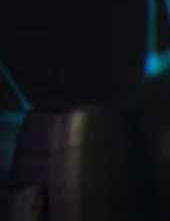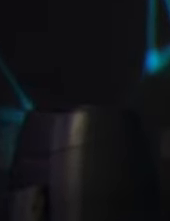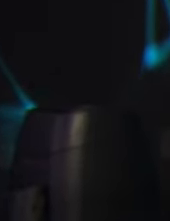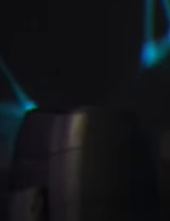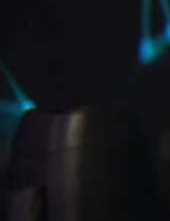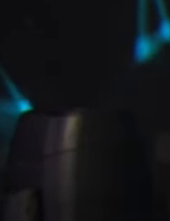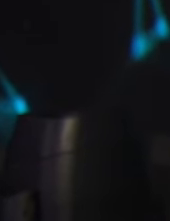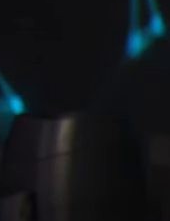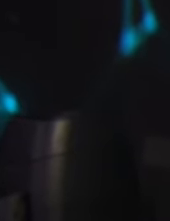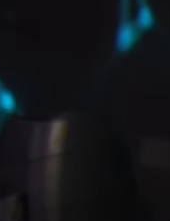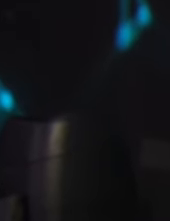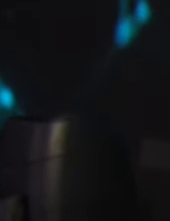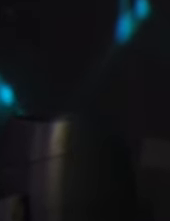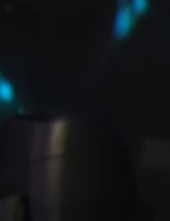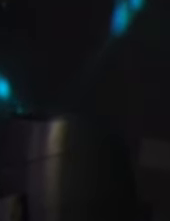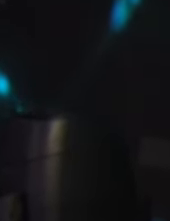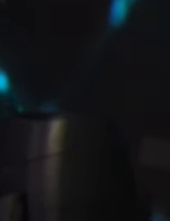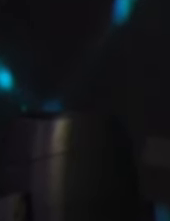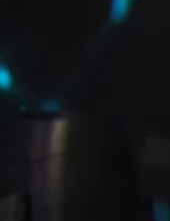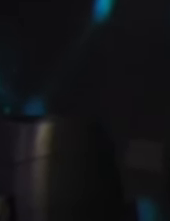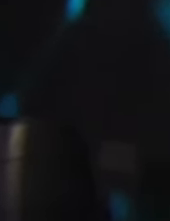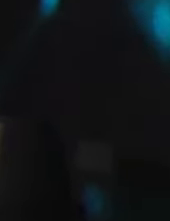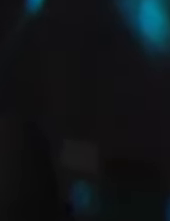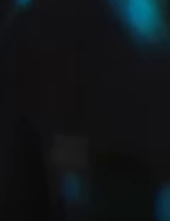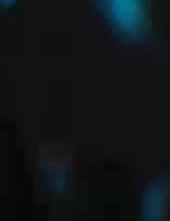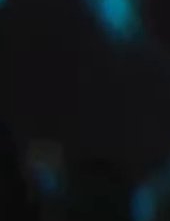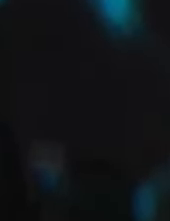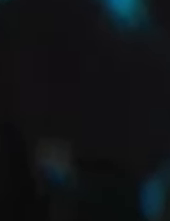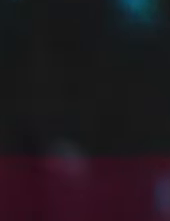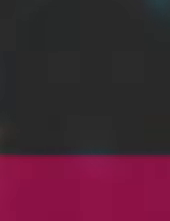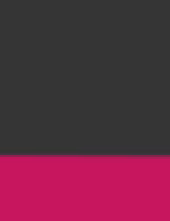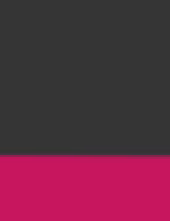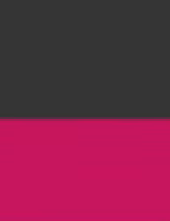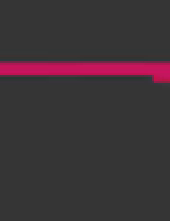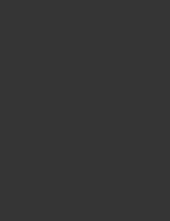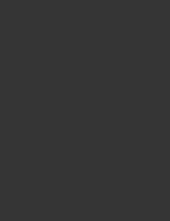con ustedes Kate Crawford un aplauso por